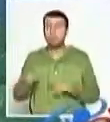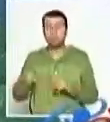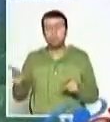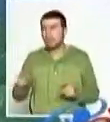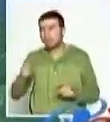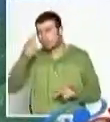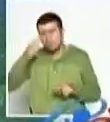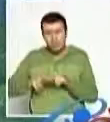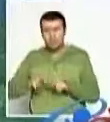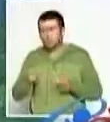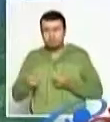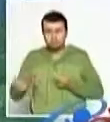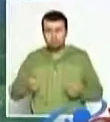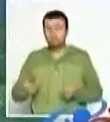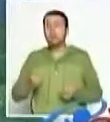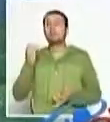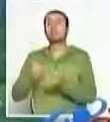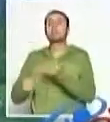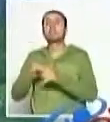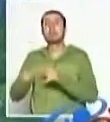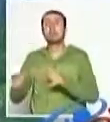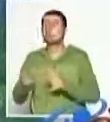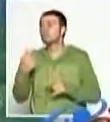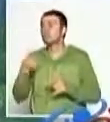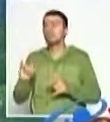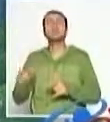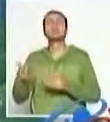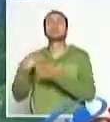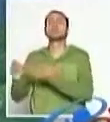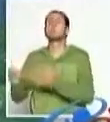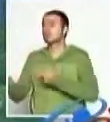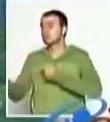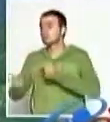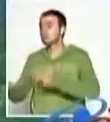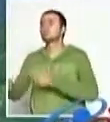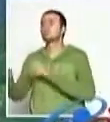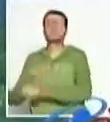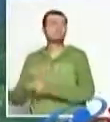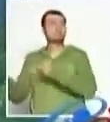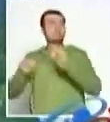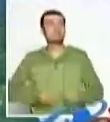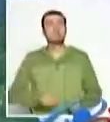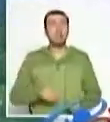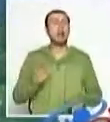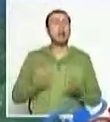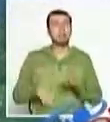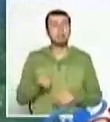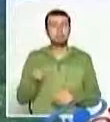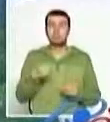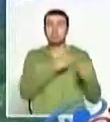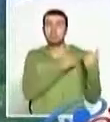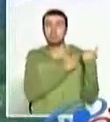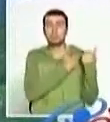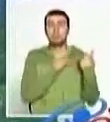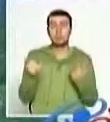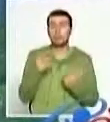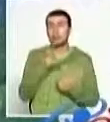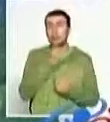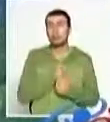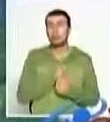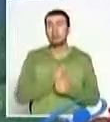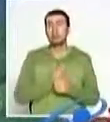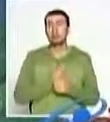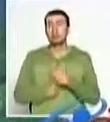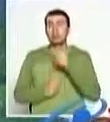de semana hacen un curso cualquiera y ya van y compran un equipo de colonterapia sin ninguna responsabilidad y sin ninguna formación